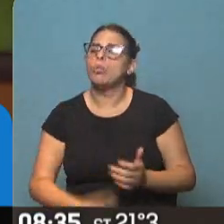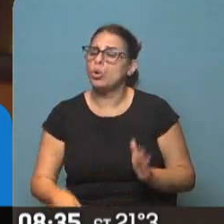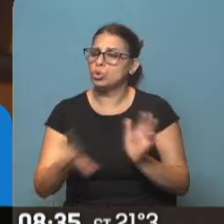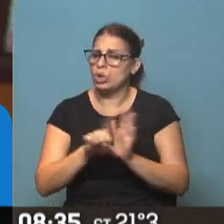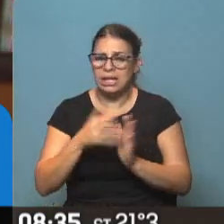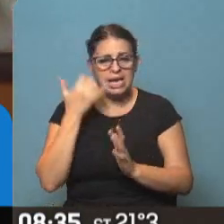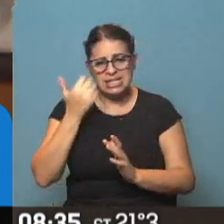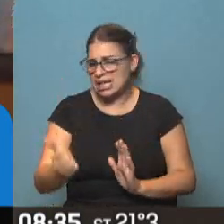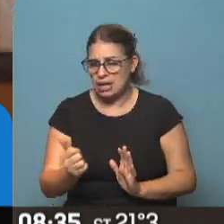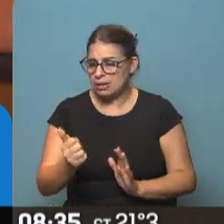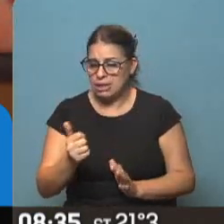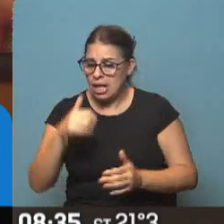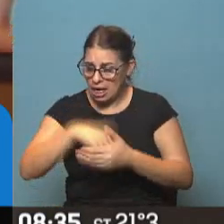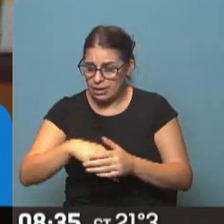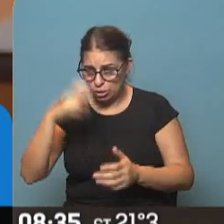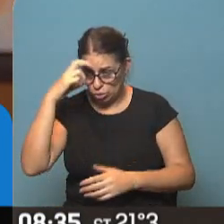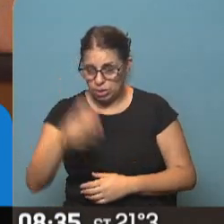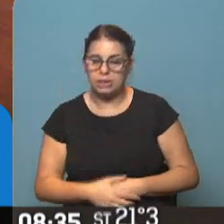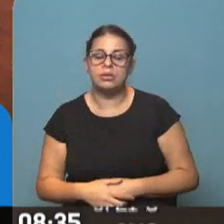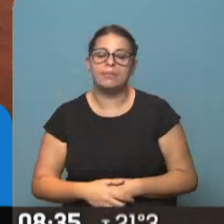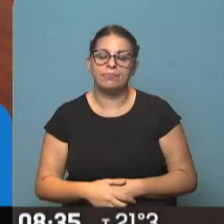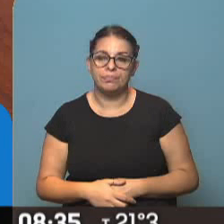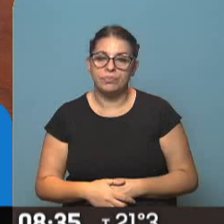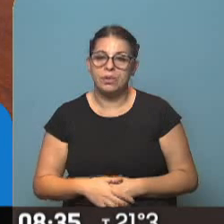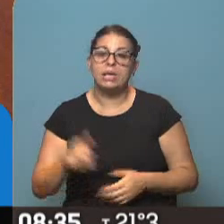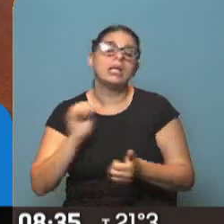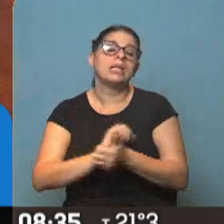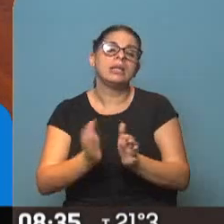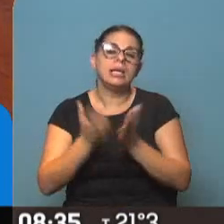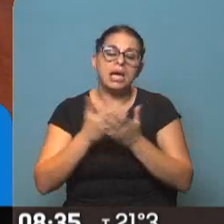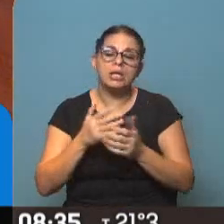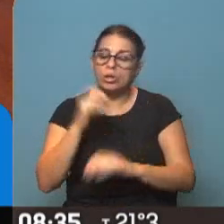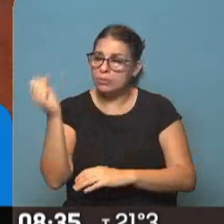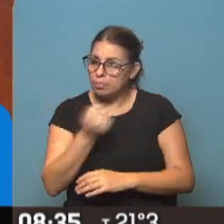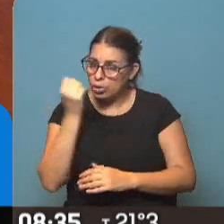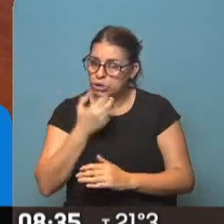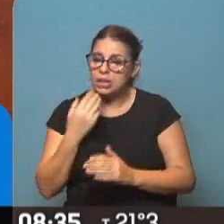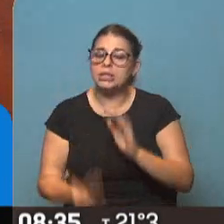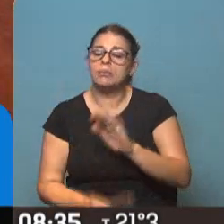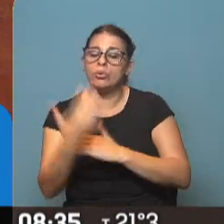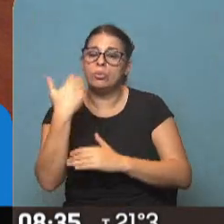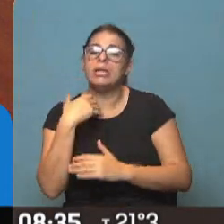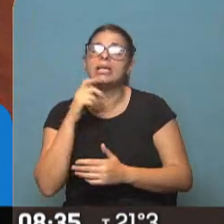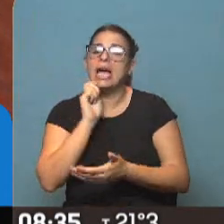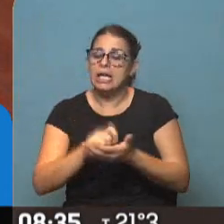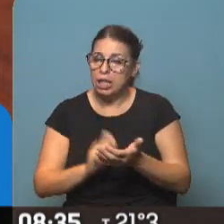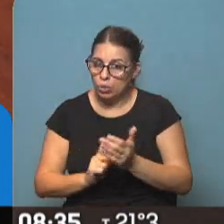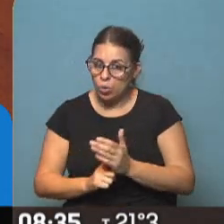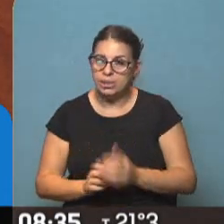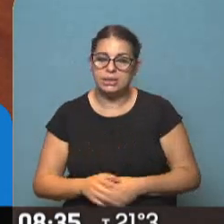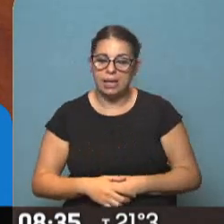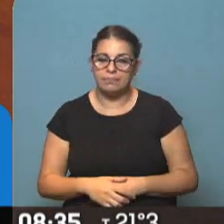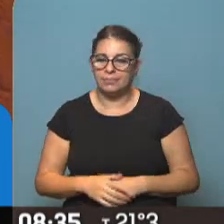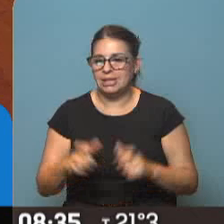ya frente al congreso lo importante hoy publica una encuesta de personas notables es un recorte siempre es un recorte y